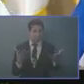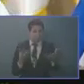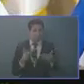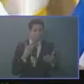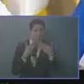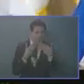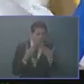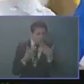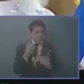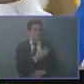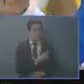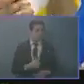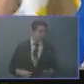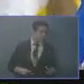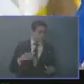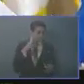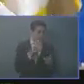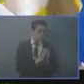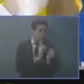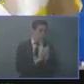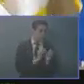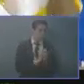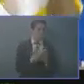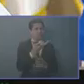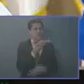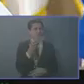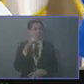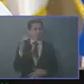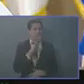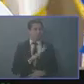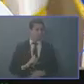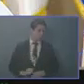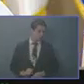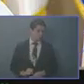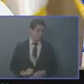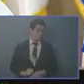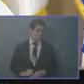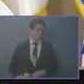Bukele, este problema es un problema de todos los salvadoreños.